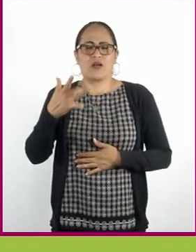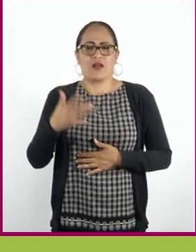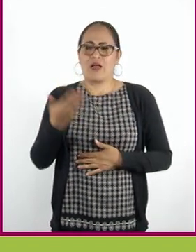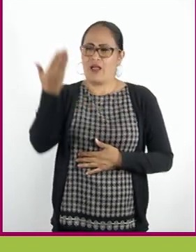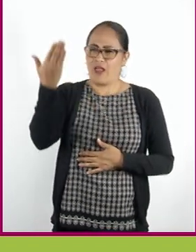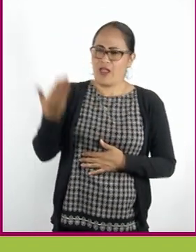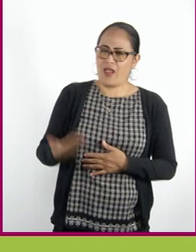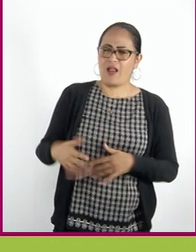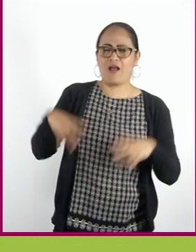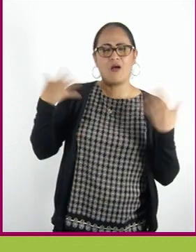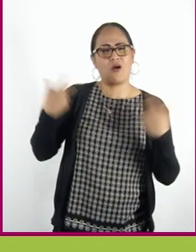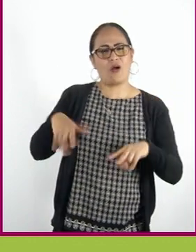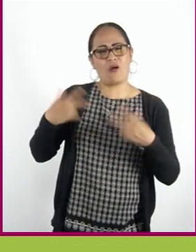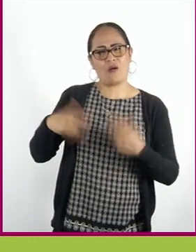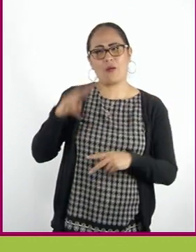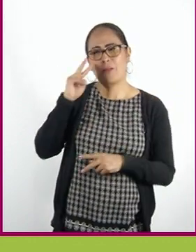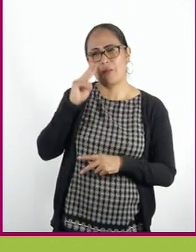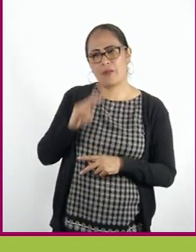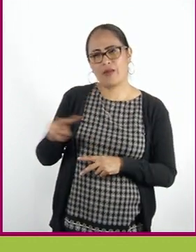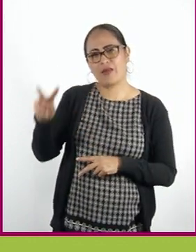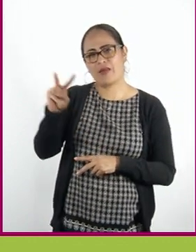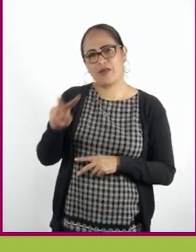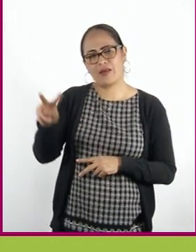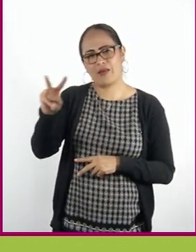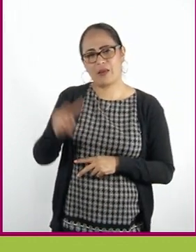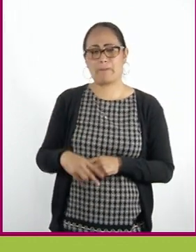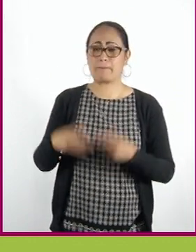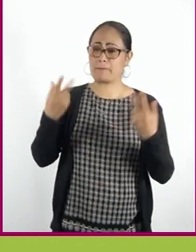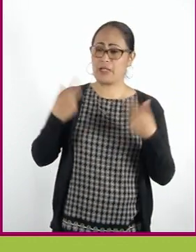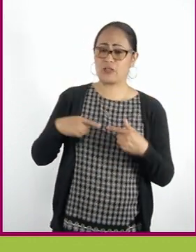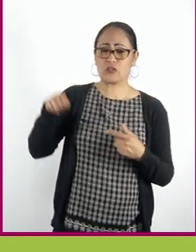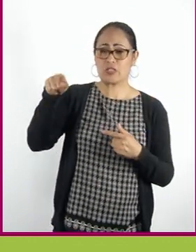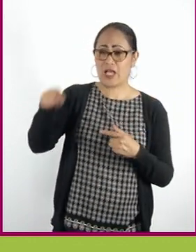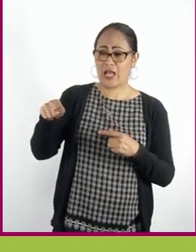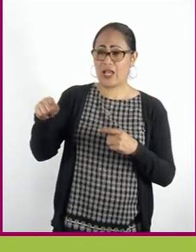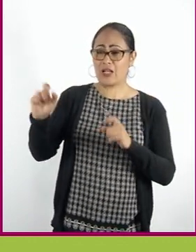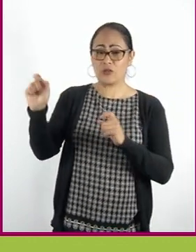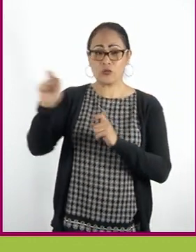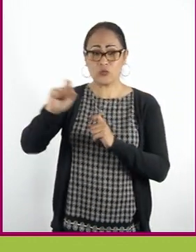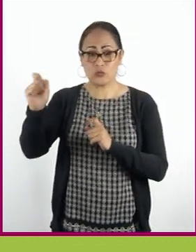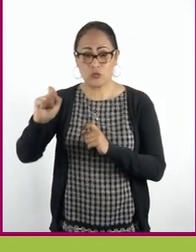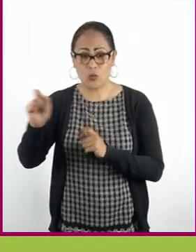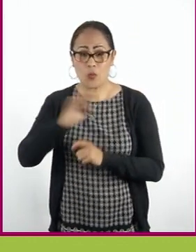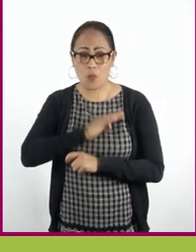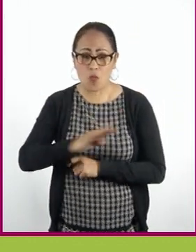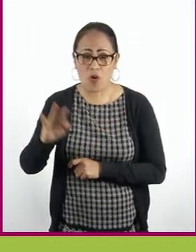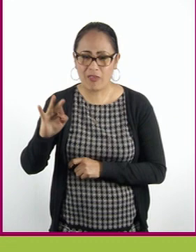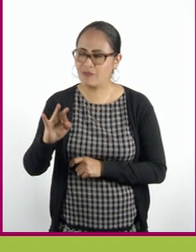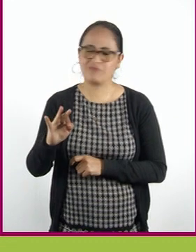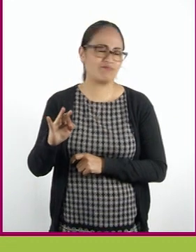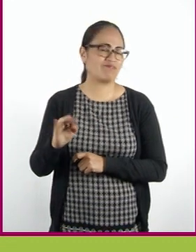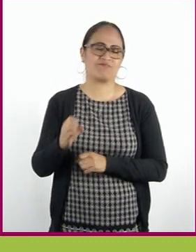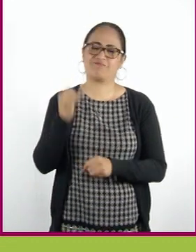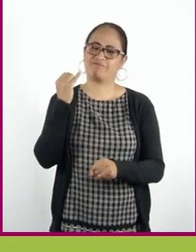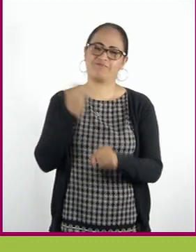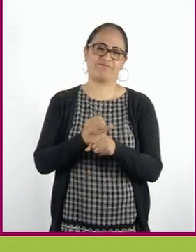idealizado, que se ubica en figuras distantes e inalcanzables. En un